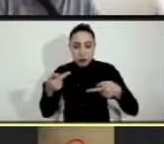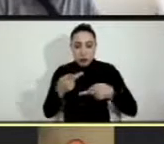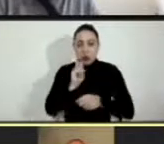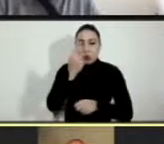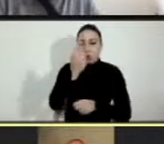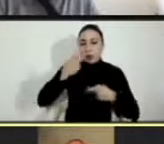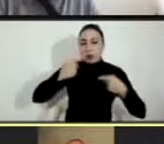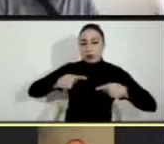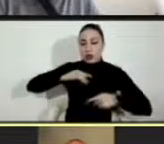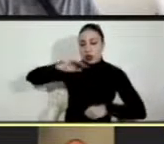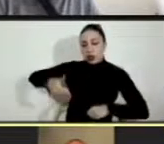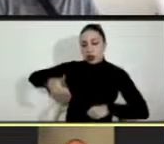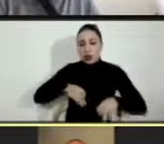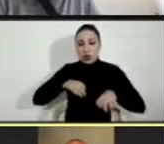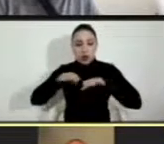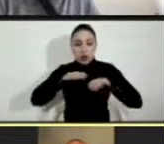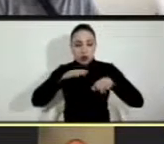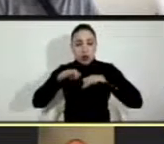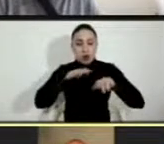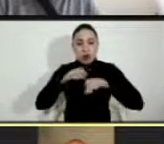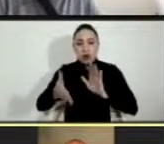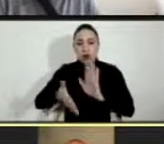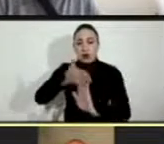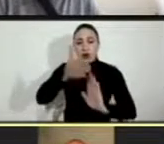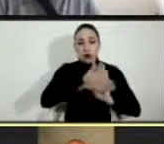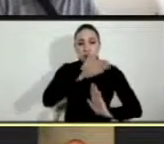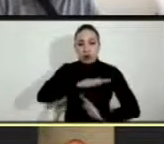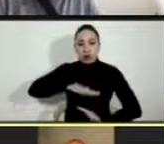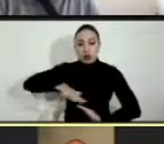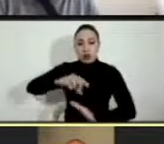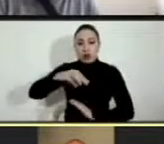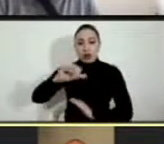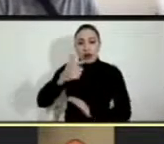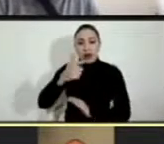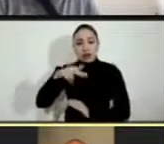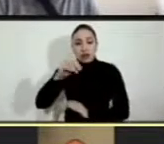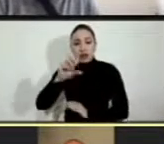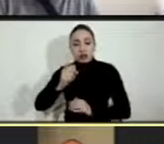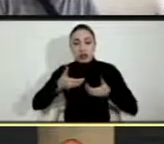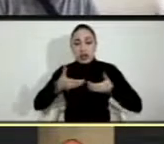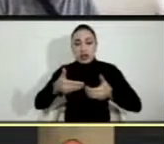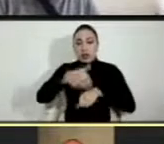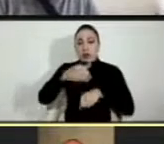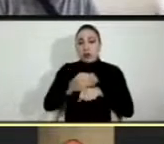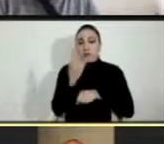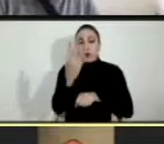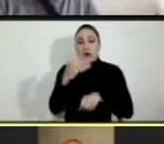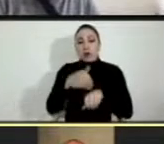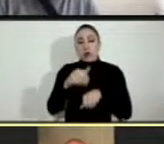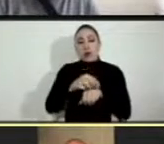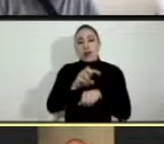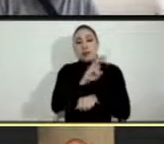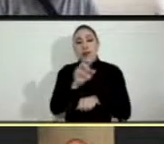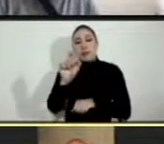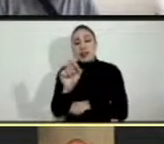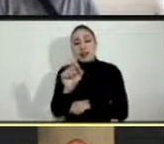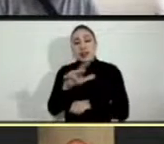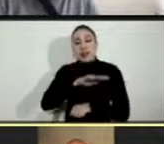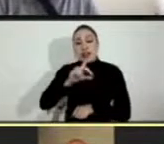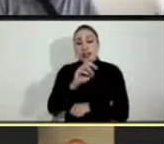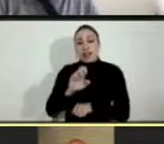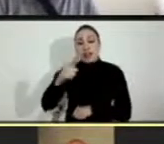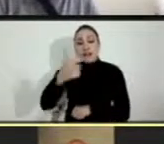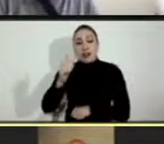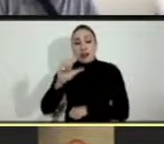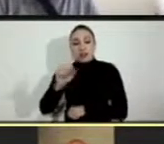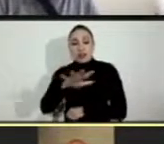desarrollo inmobiliario, Inclusive by Marnos, ubicado en la calle 4, número 320, Colonia del Gas, en la demarcación territorial de Azcapotzalco,